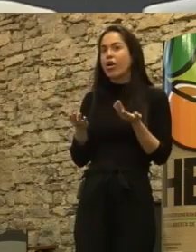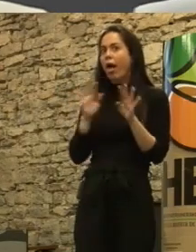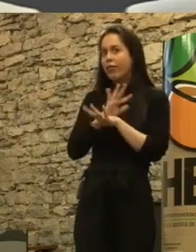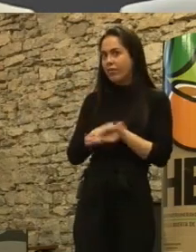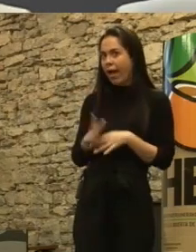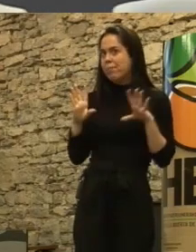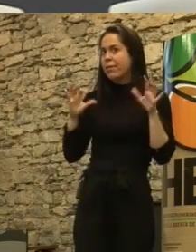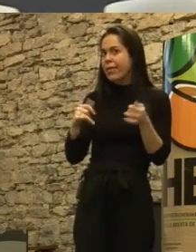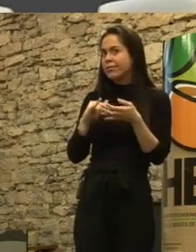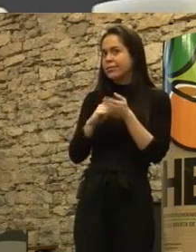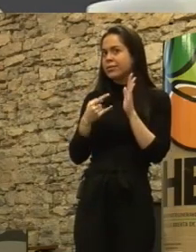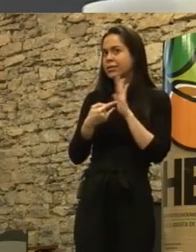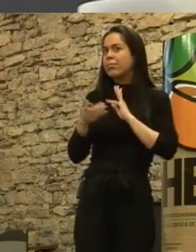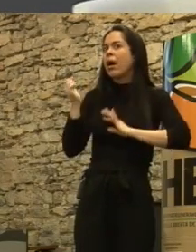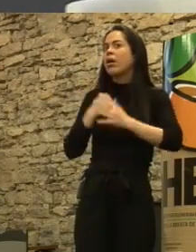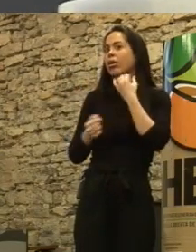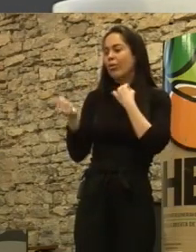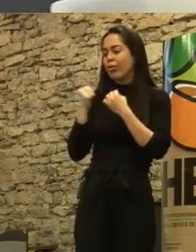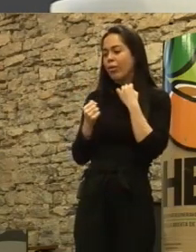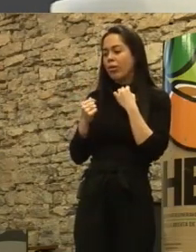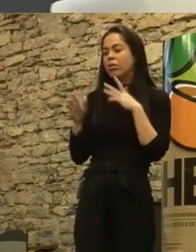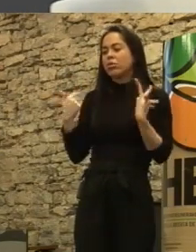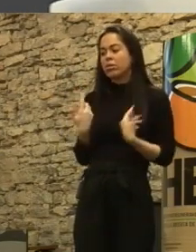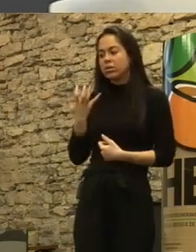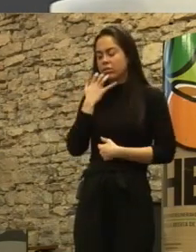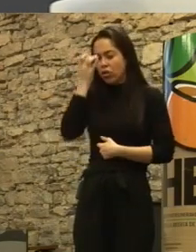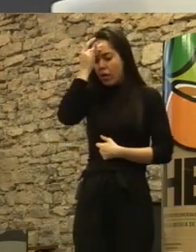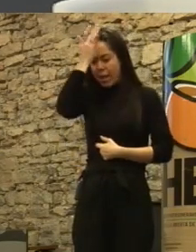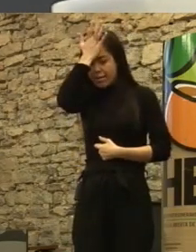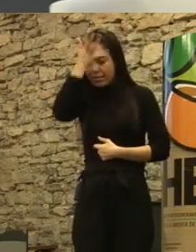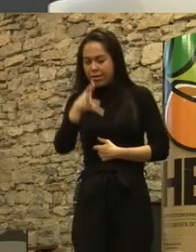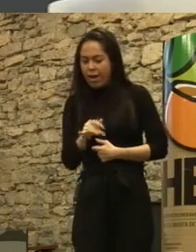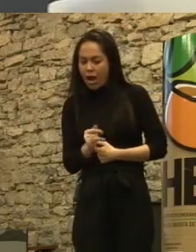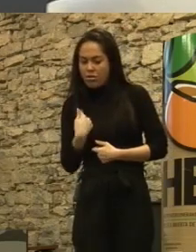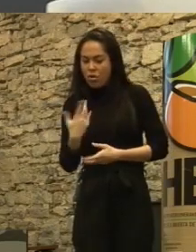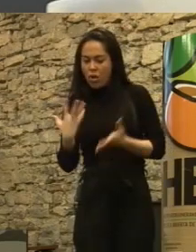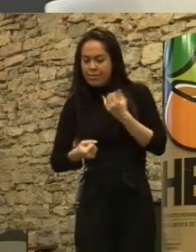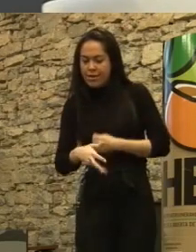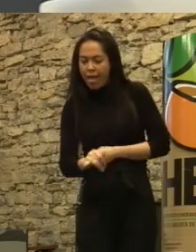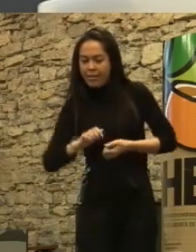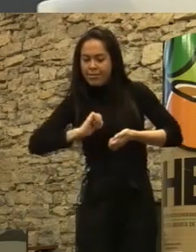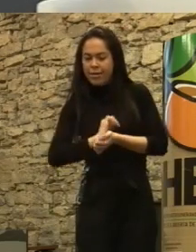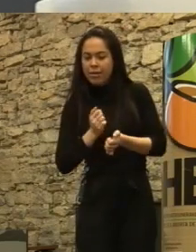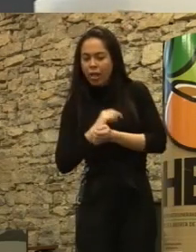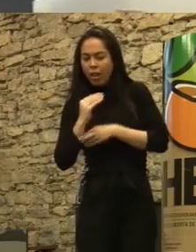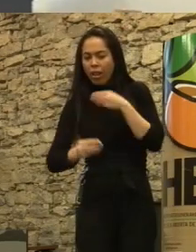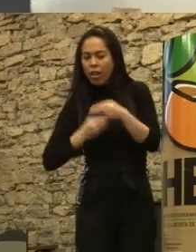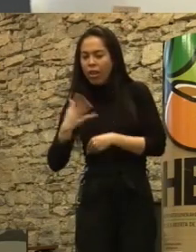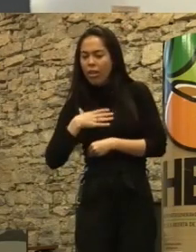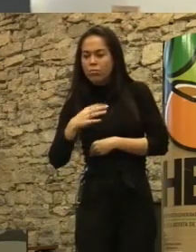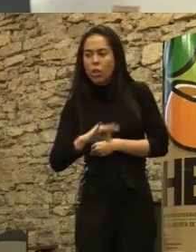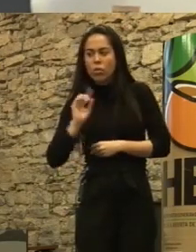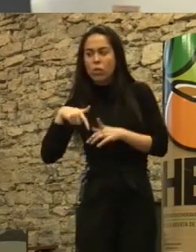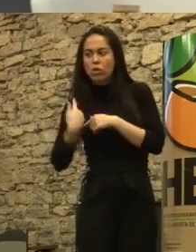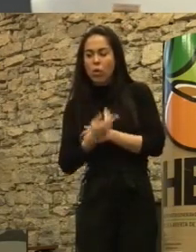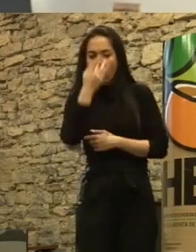se va desarrollando, porque entonces tengo más leche para vender y tengo más queso para vender, eso me da más dinero para que la otra cabra pueda tener otra